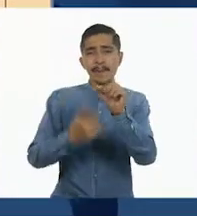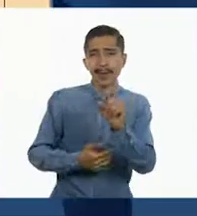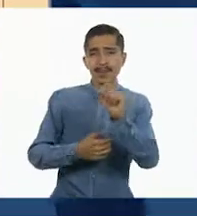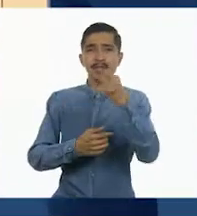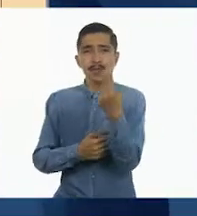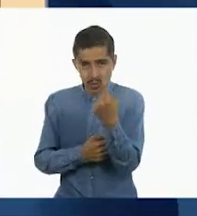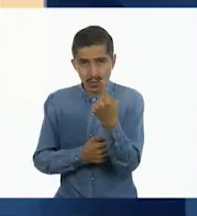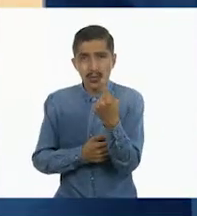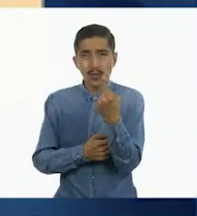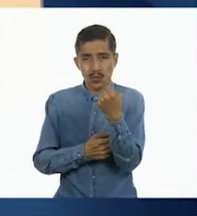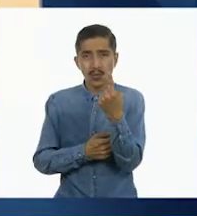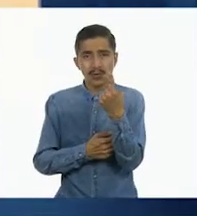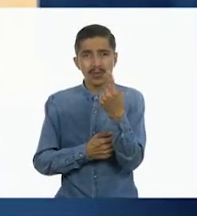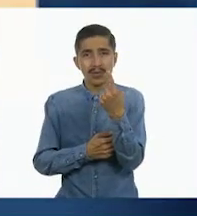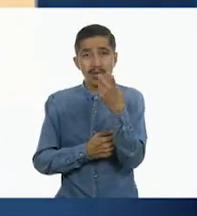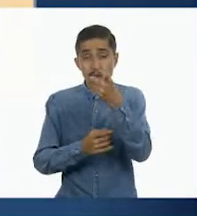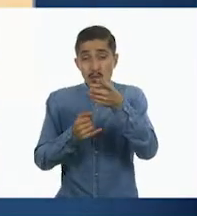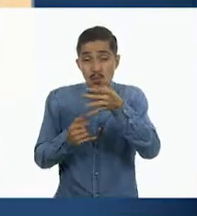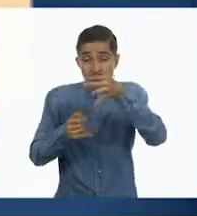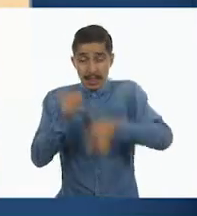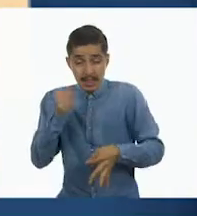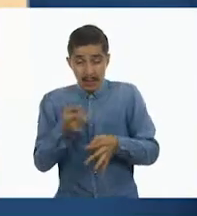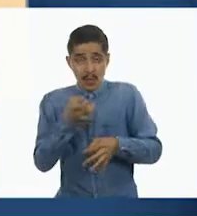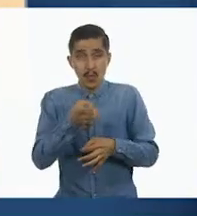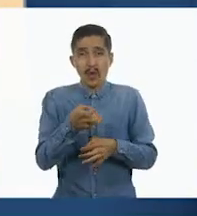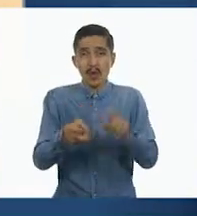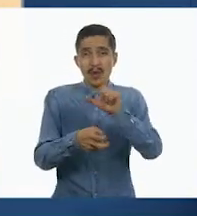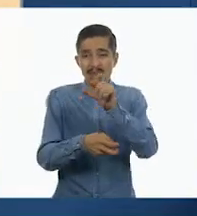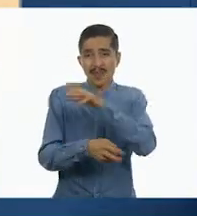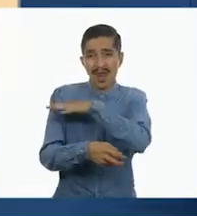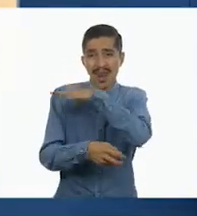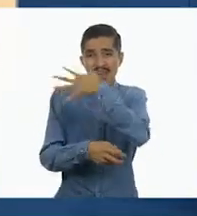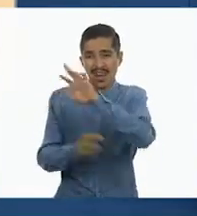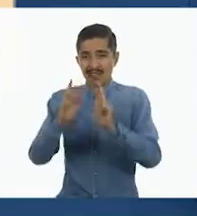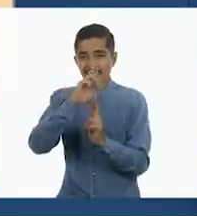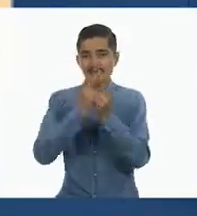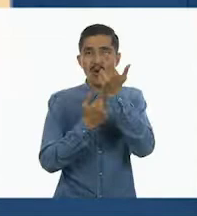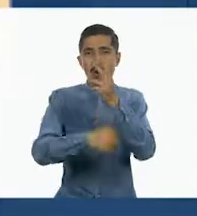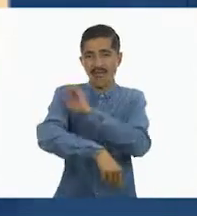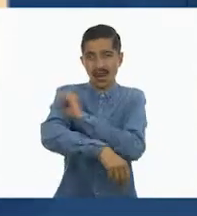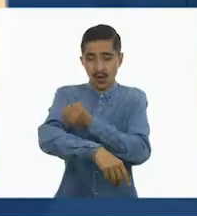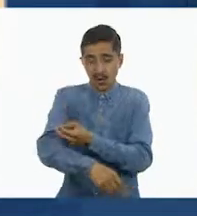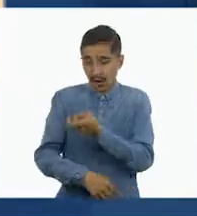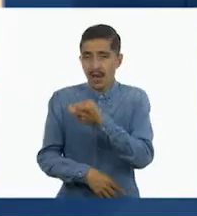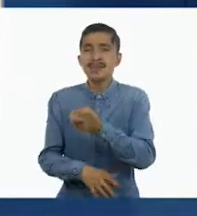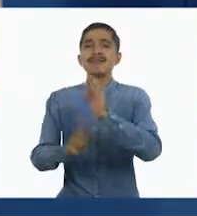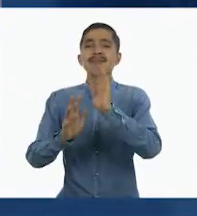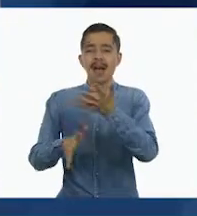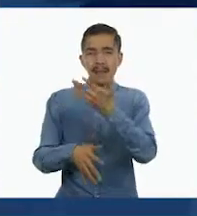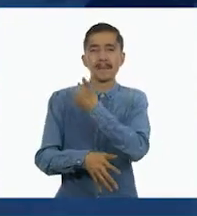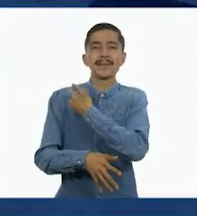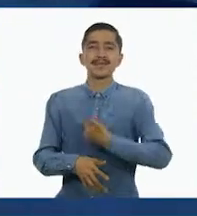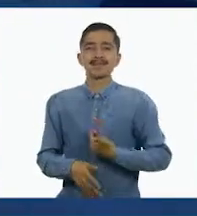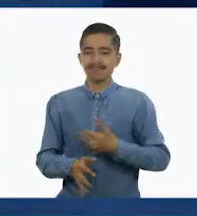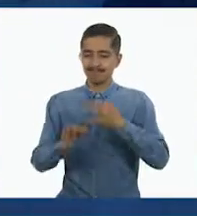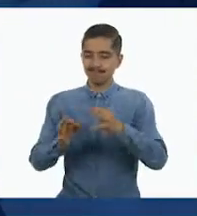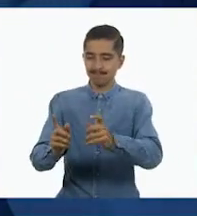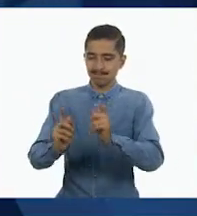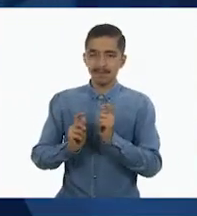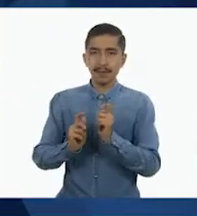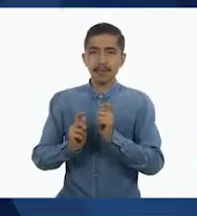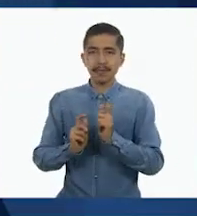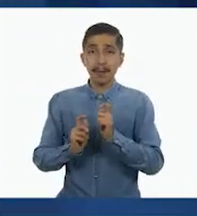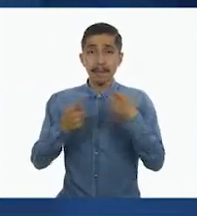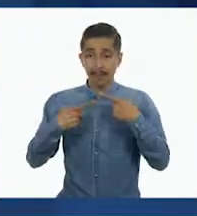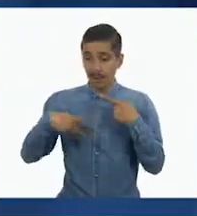1921. Este último se hizo cuando el general revolucionario Álvaro Obregón ya era presidente. Población